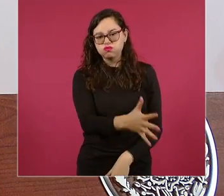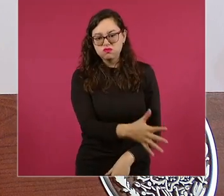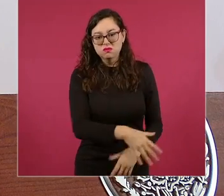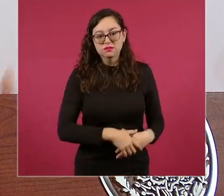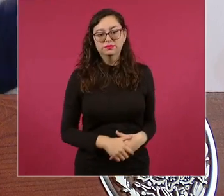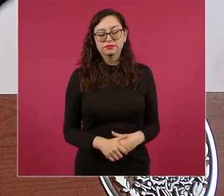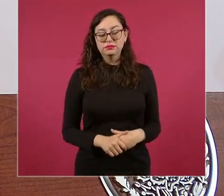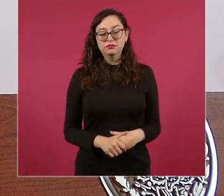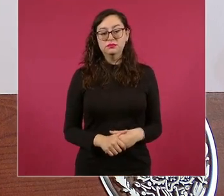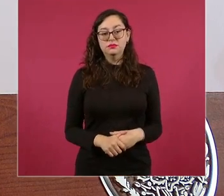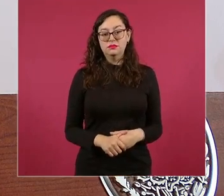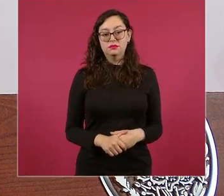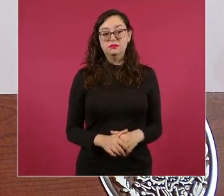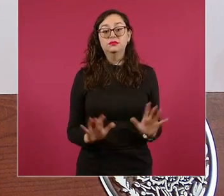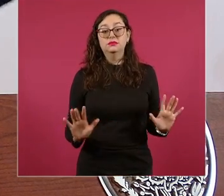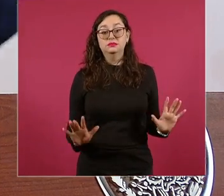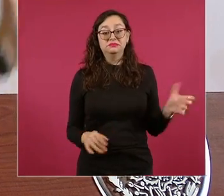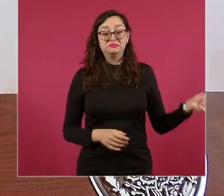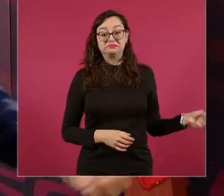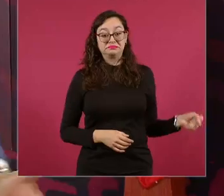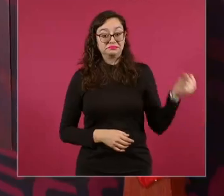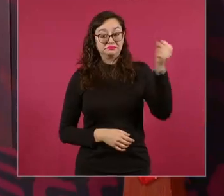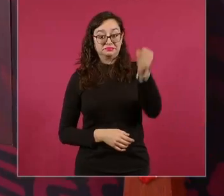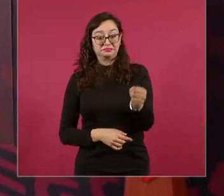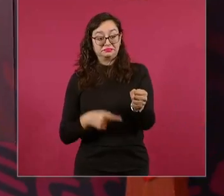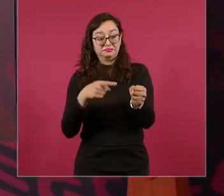para poner a un pelele